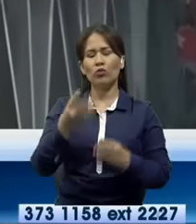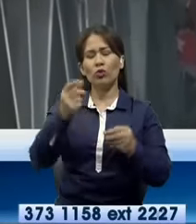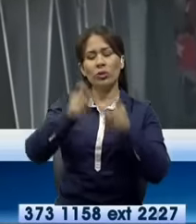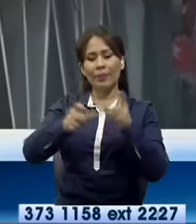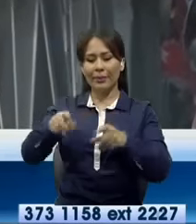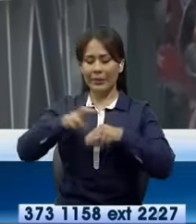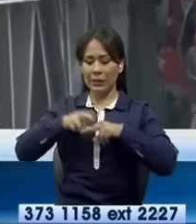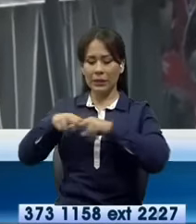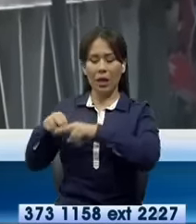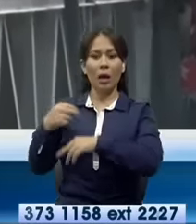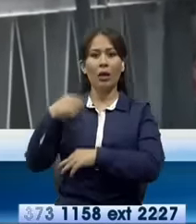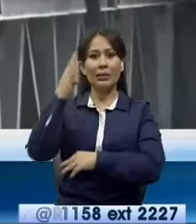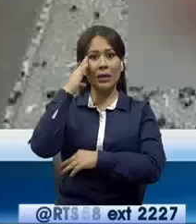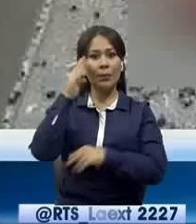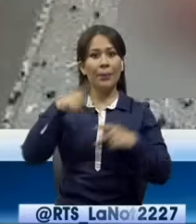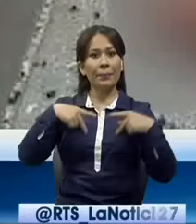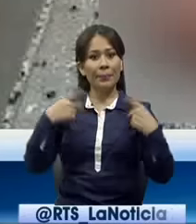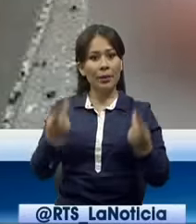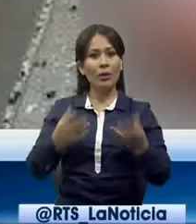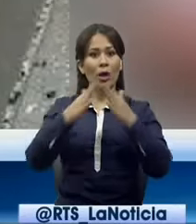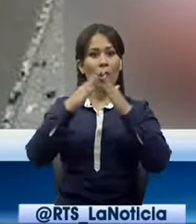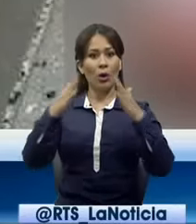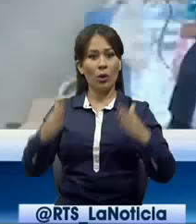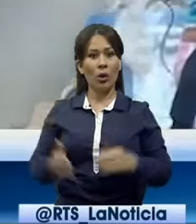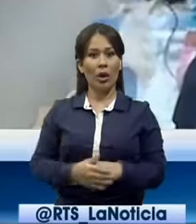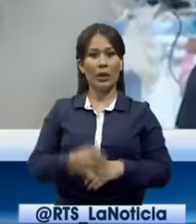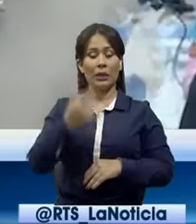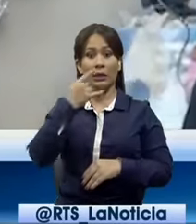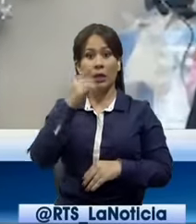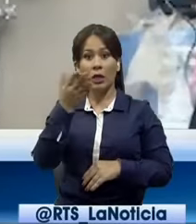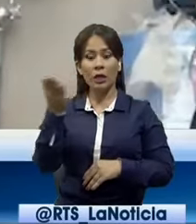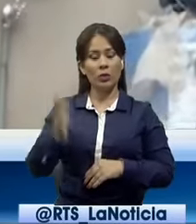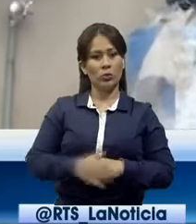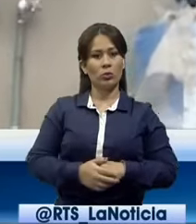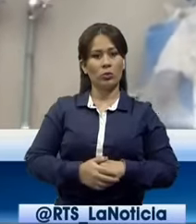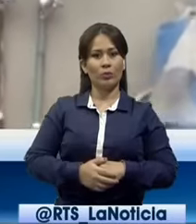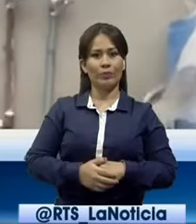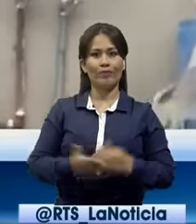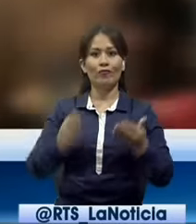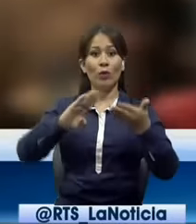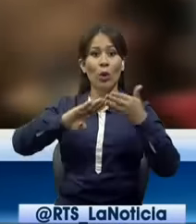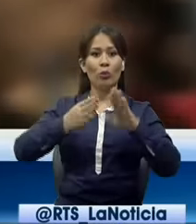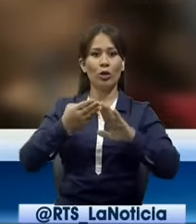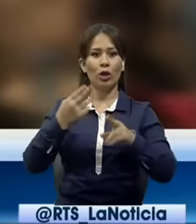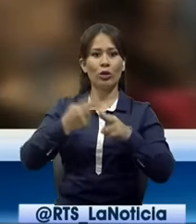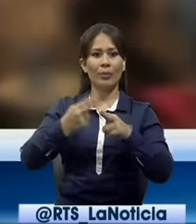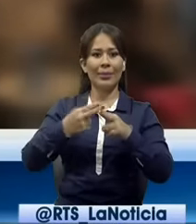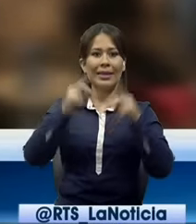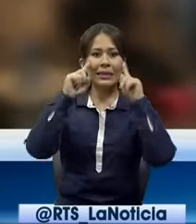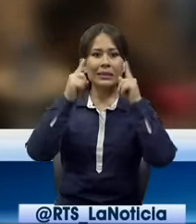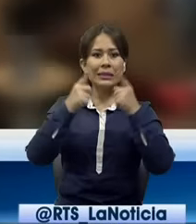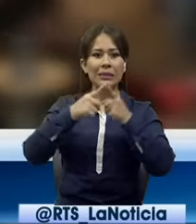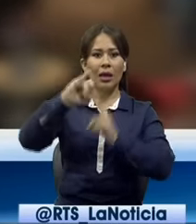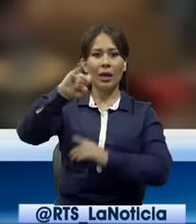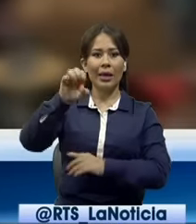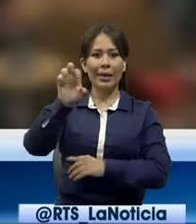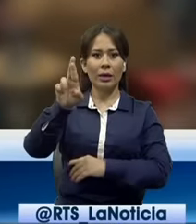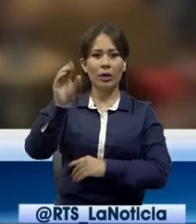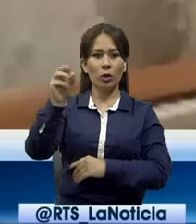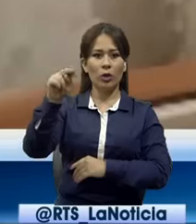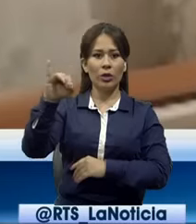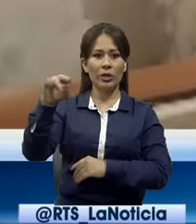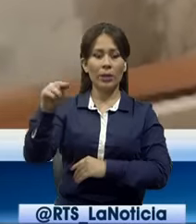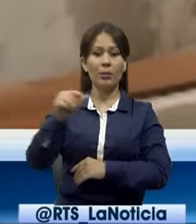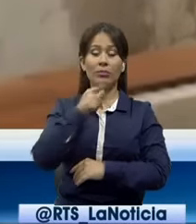pasajero, hay vidas, hay hogares, hay niños tras de nosotros. En la comunidad San Jerónimo, el cuerpo de Edwin H. de 17